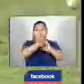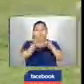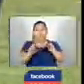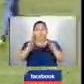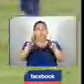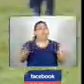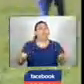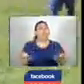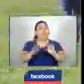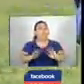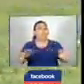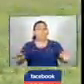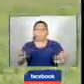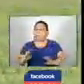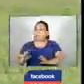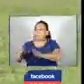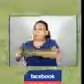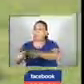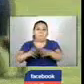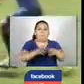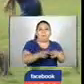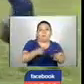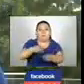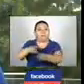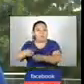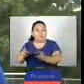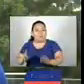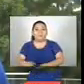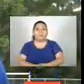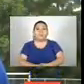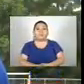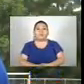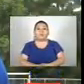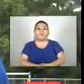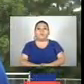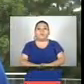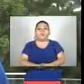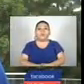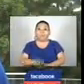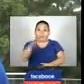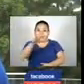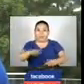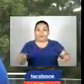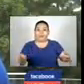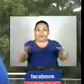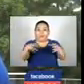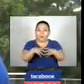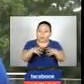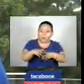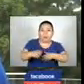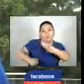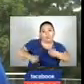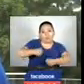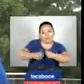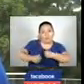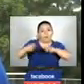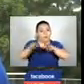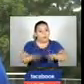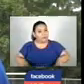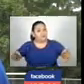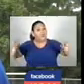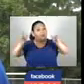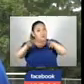evitar que la niñez ande en grupos delincuenciales. A través de esta escuelita, y a través del deporte y los valores,